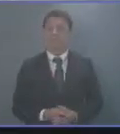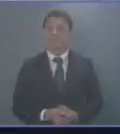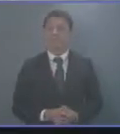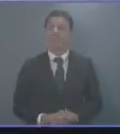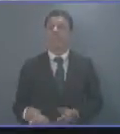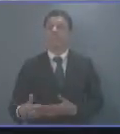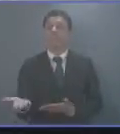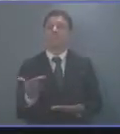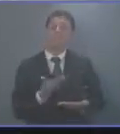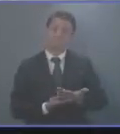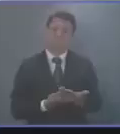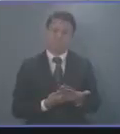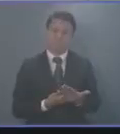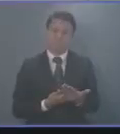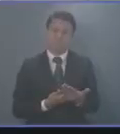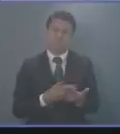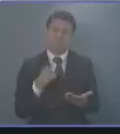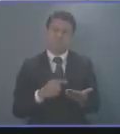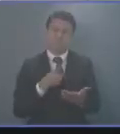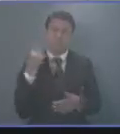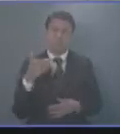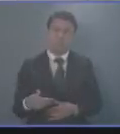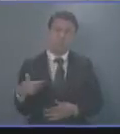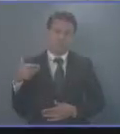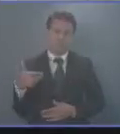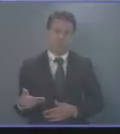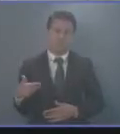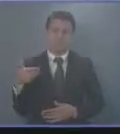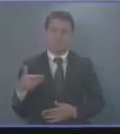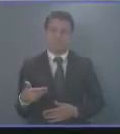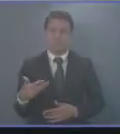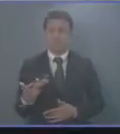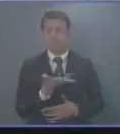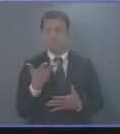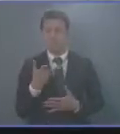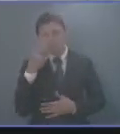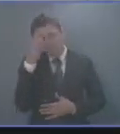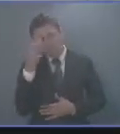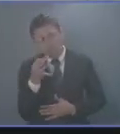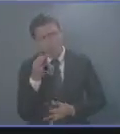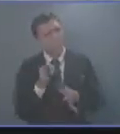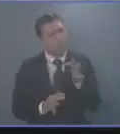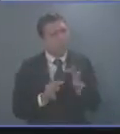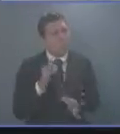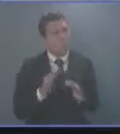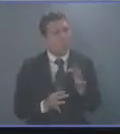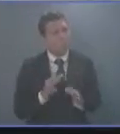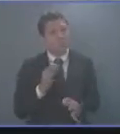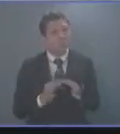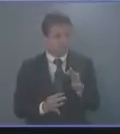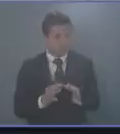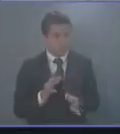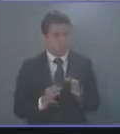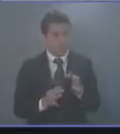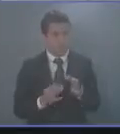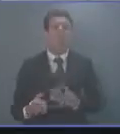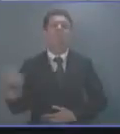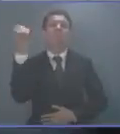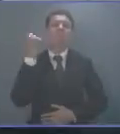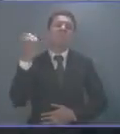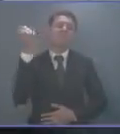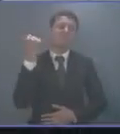estado solicitando durante muchos años. Nosotros creemos que es justo y es importante, dando